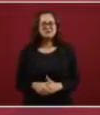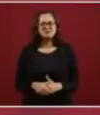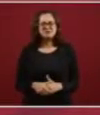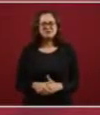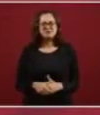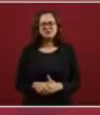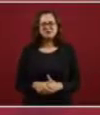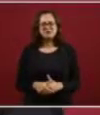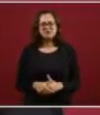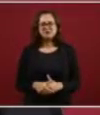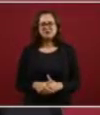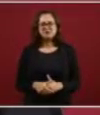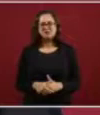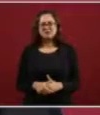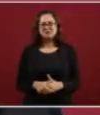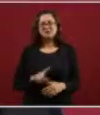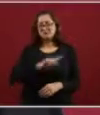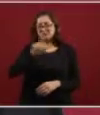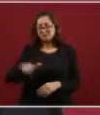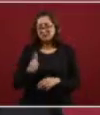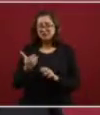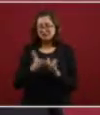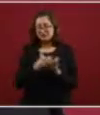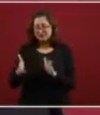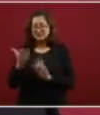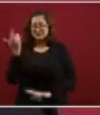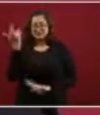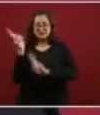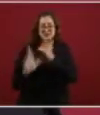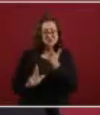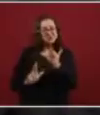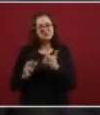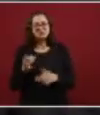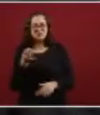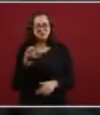No pudo la revolución con eso, siguió la corrupción,